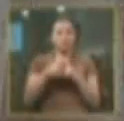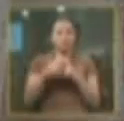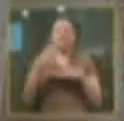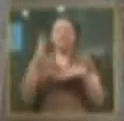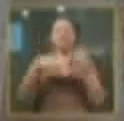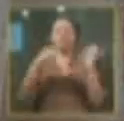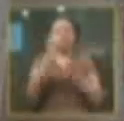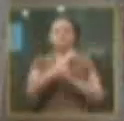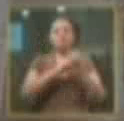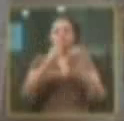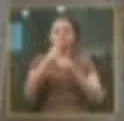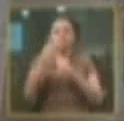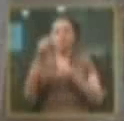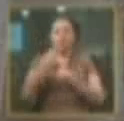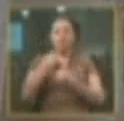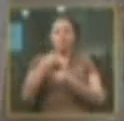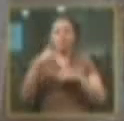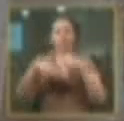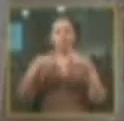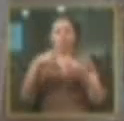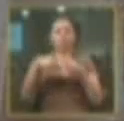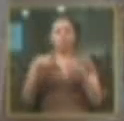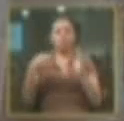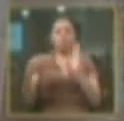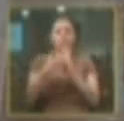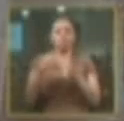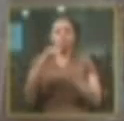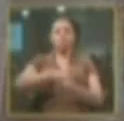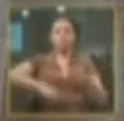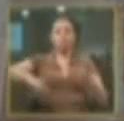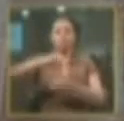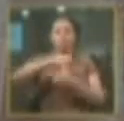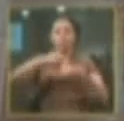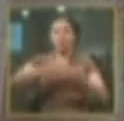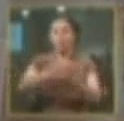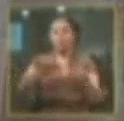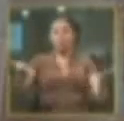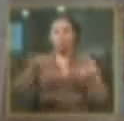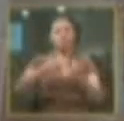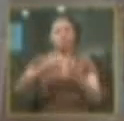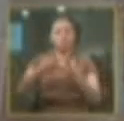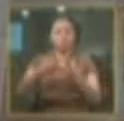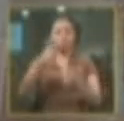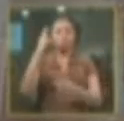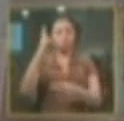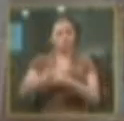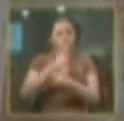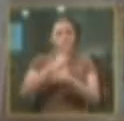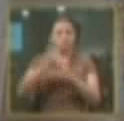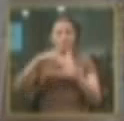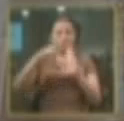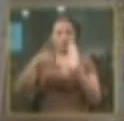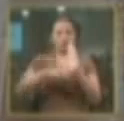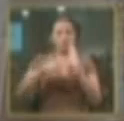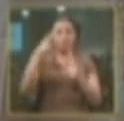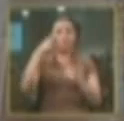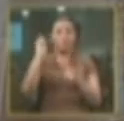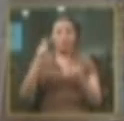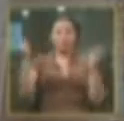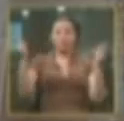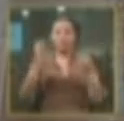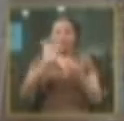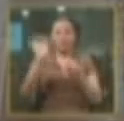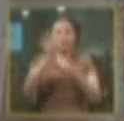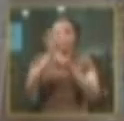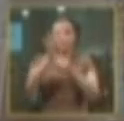hablando cuando esos temas son incorporados por decisión democrática del Pleno? Entonces, usemos el reglamento para, sin